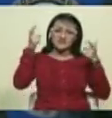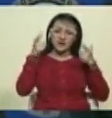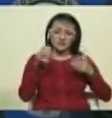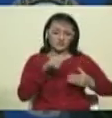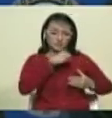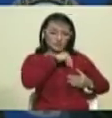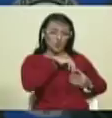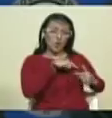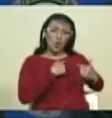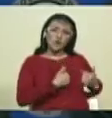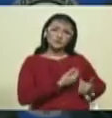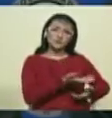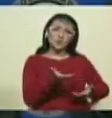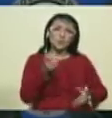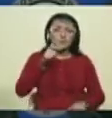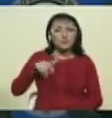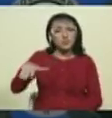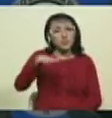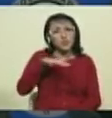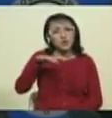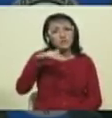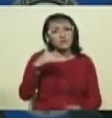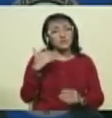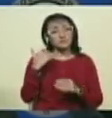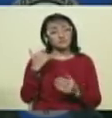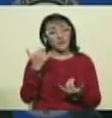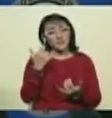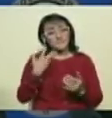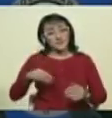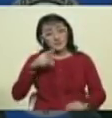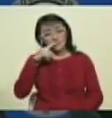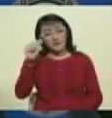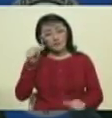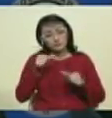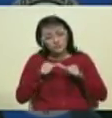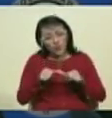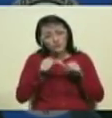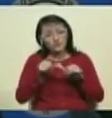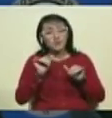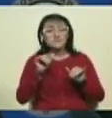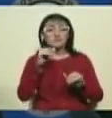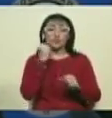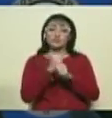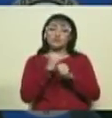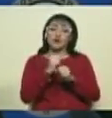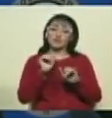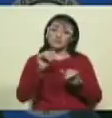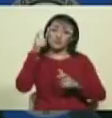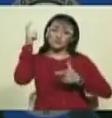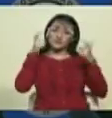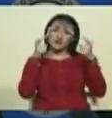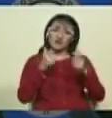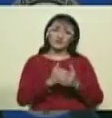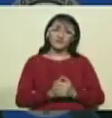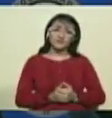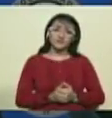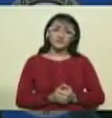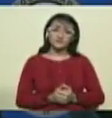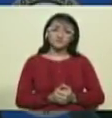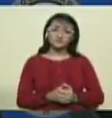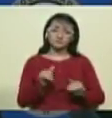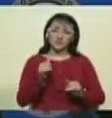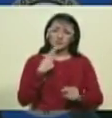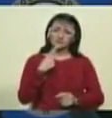corazón de los pueblos, y el presidente Nicolás Maduro ha dado grandes muestras de continuidad de esa obra. Como yo le decía al